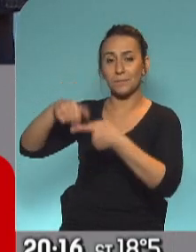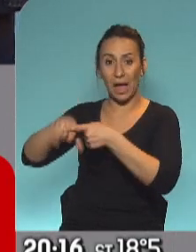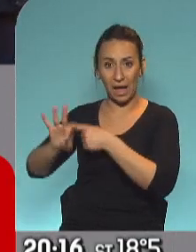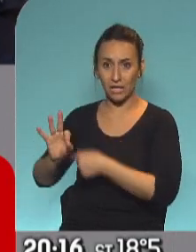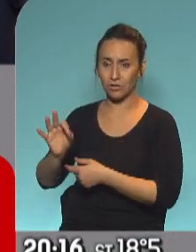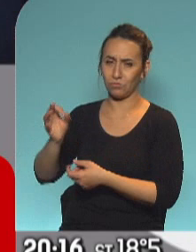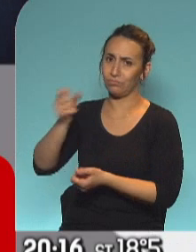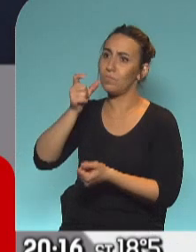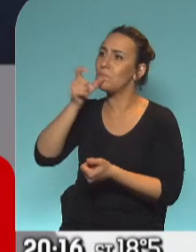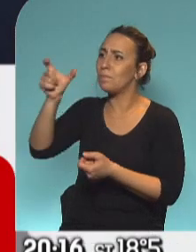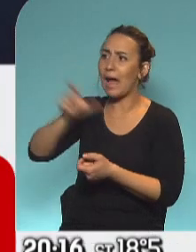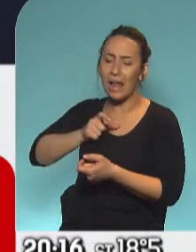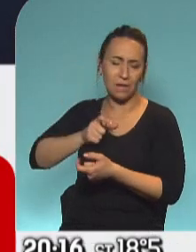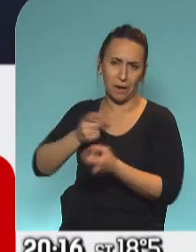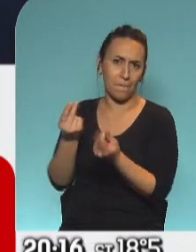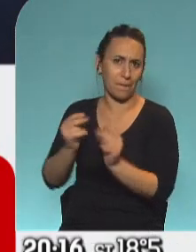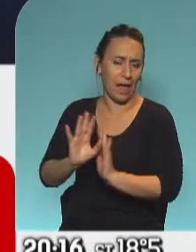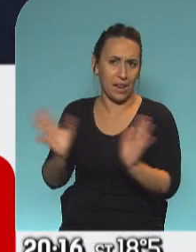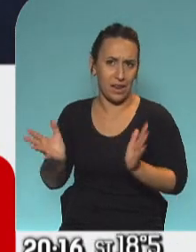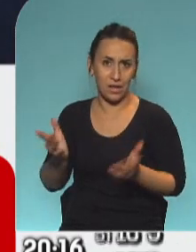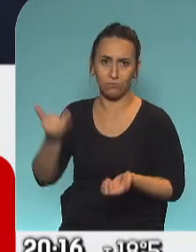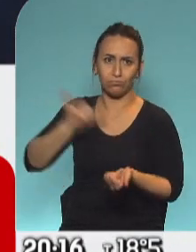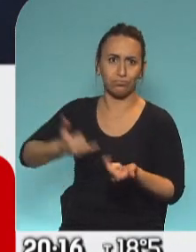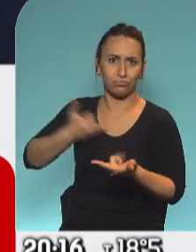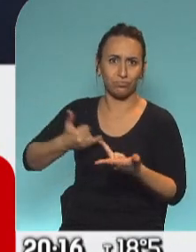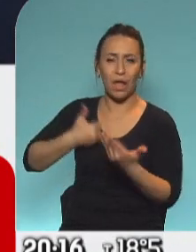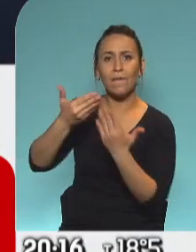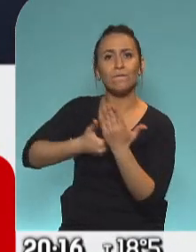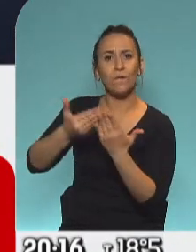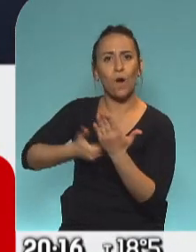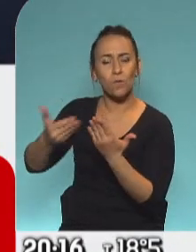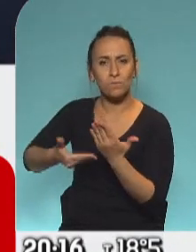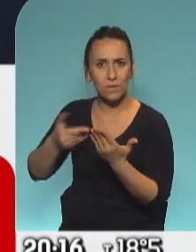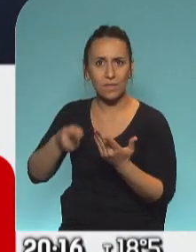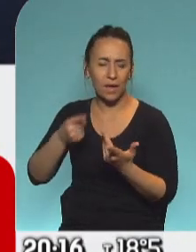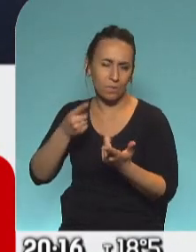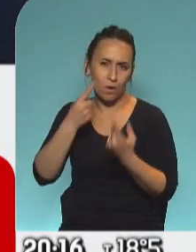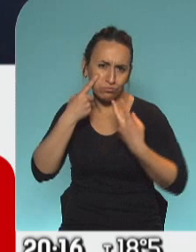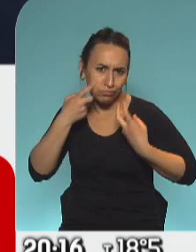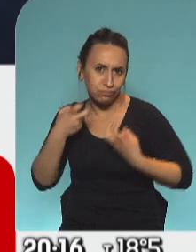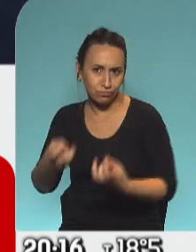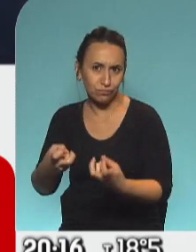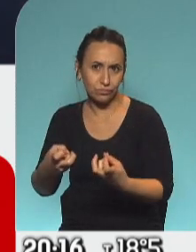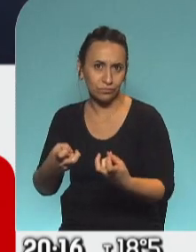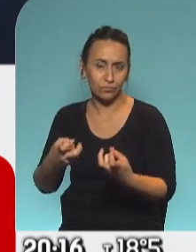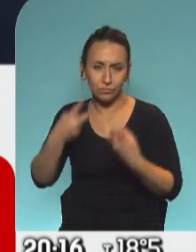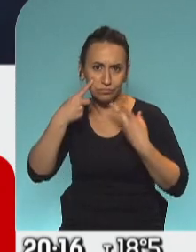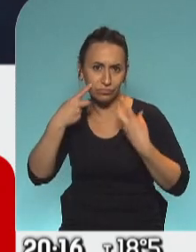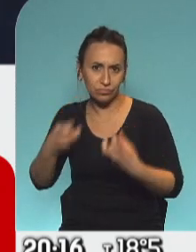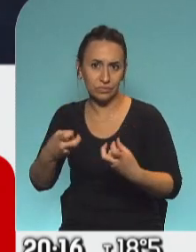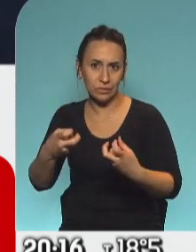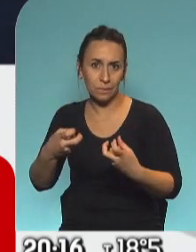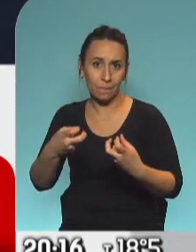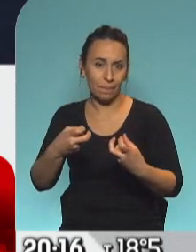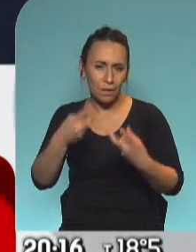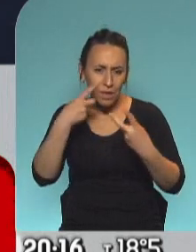que contundentes, que son claramente informes de inteligencia y que son informes de inteligencia sobre el colectivo